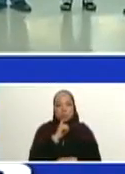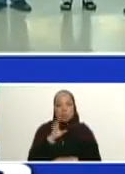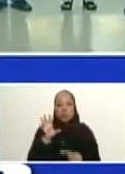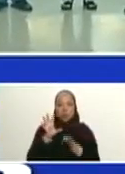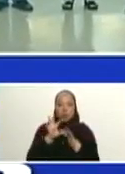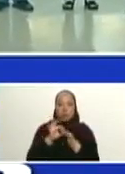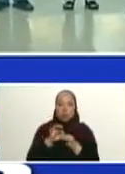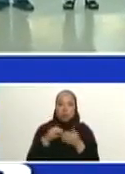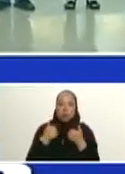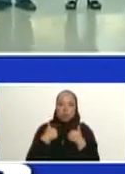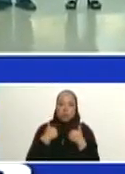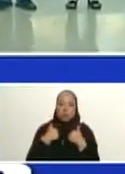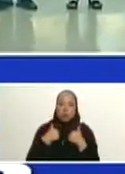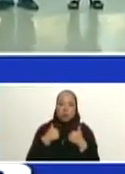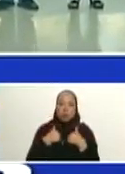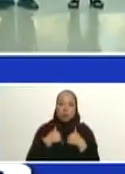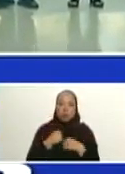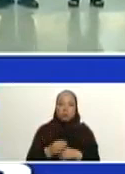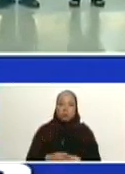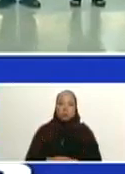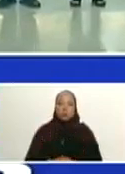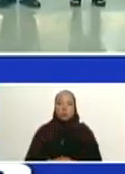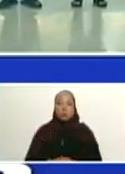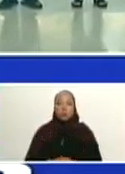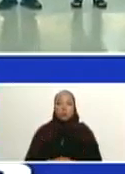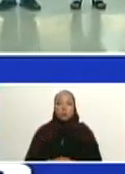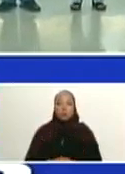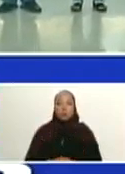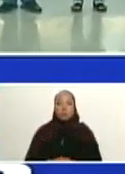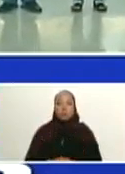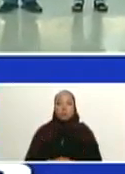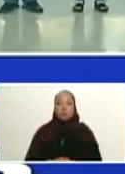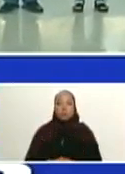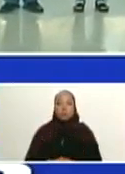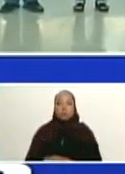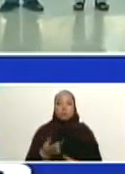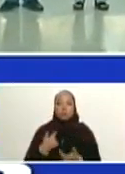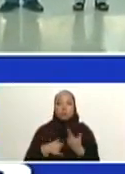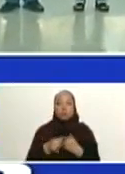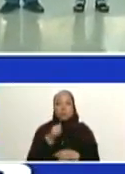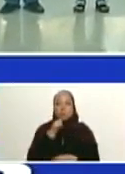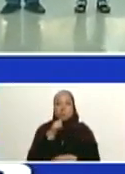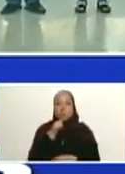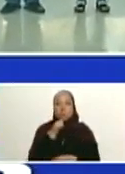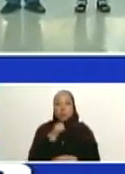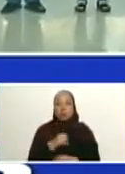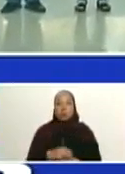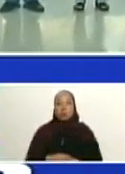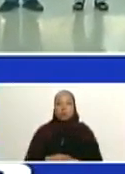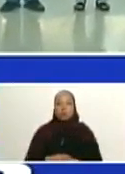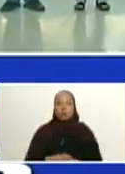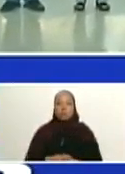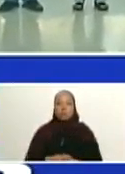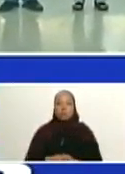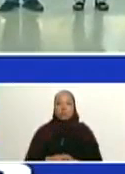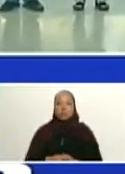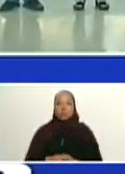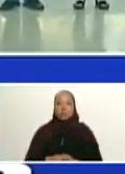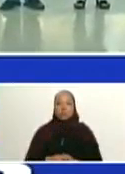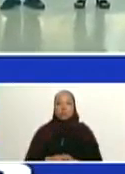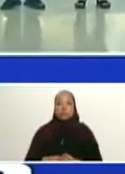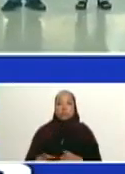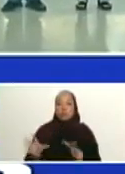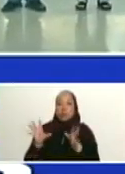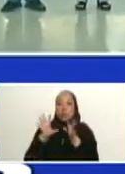unir los esfuerzos y crecernos frente a las adversidades, crecernos en